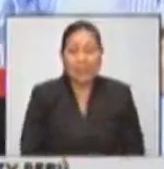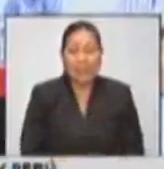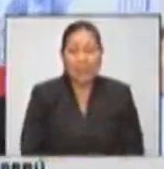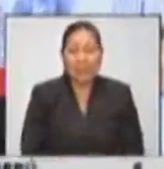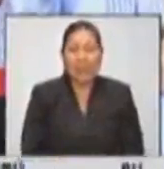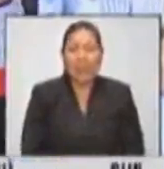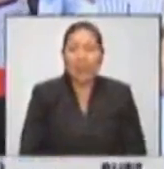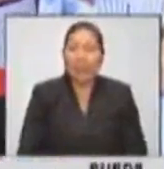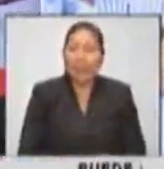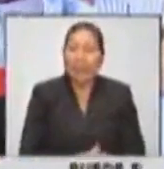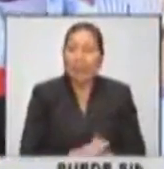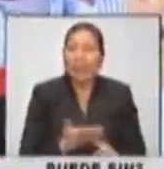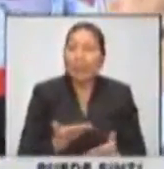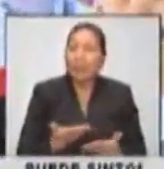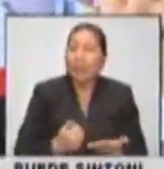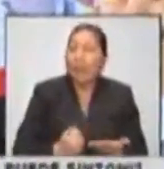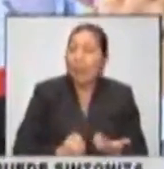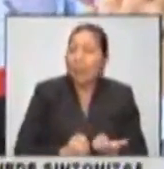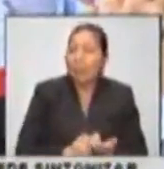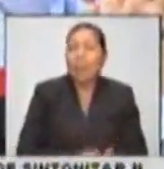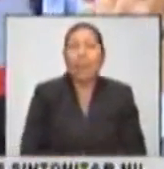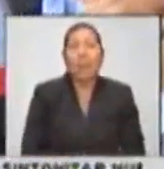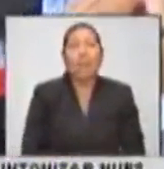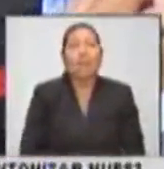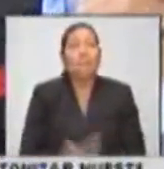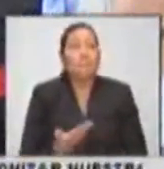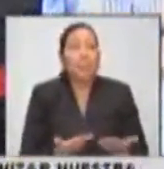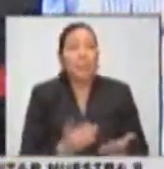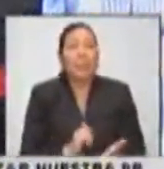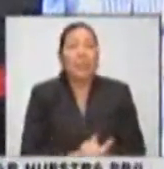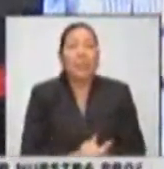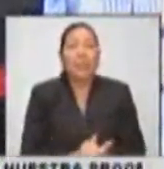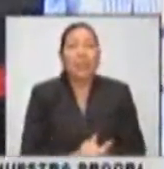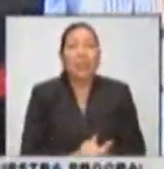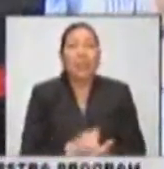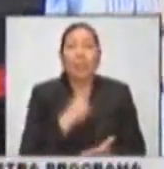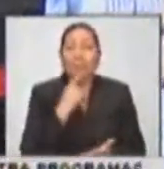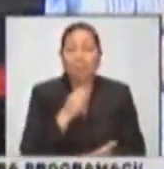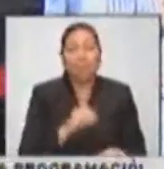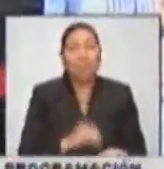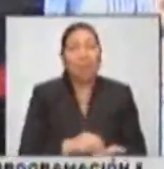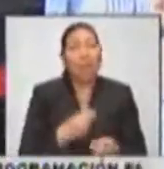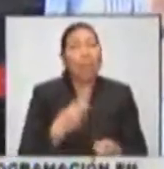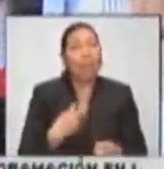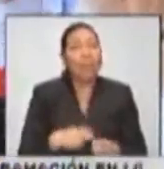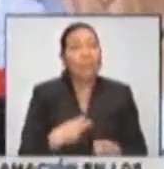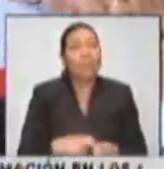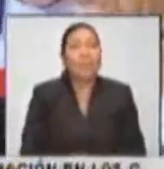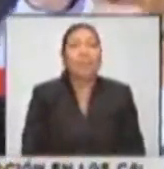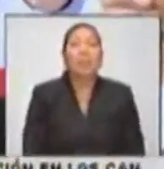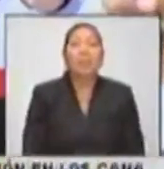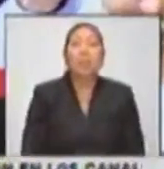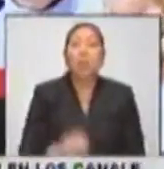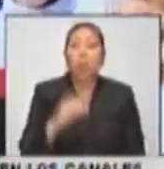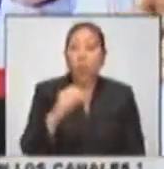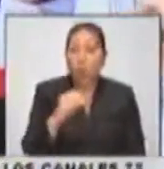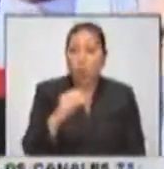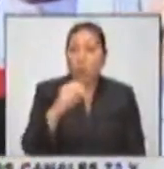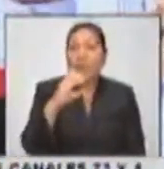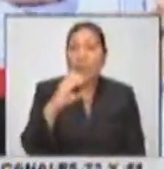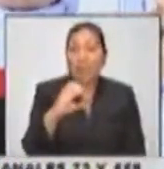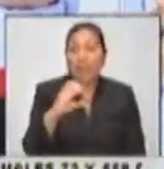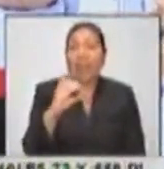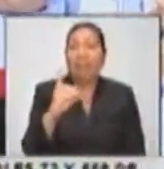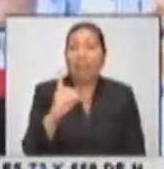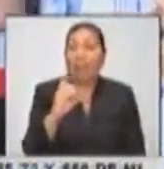que se ha allanado su domicilio, que pareciera que su situación se agrava, y la OCDE